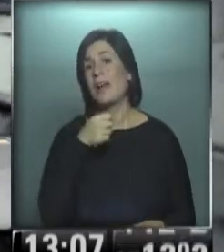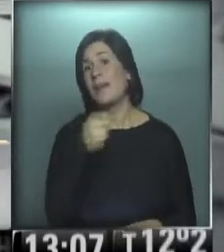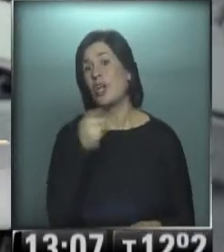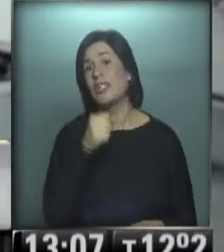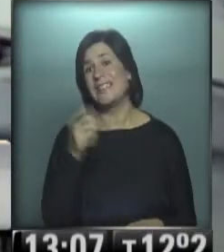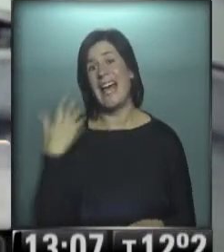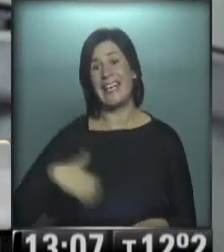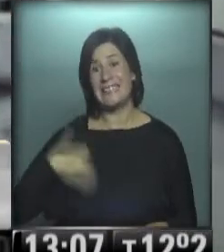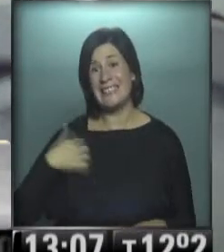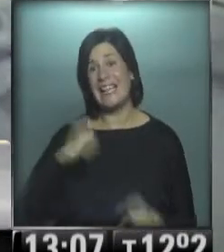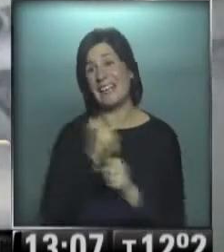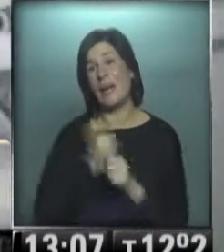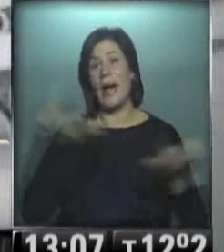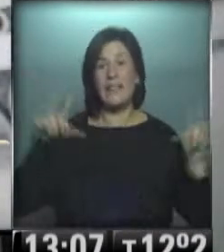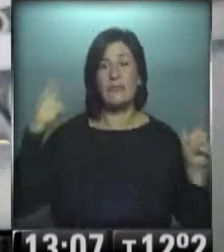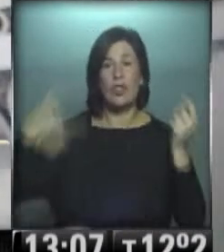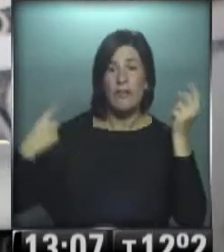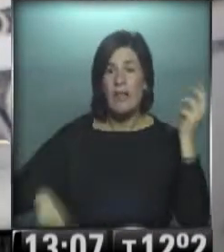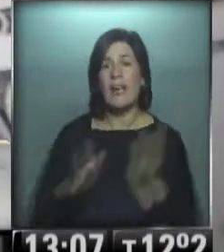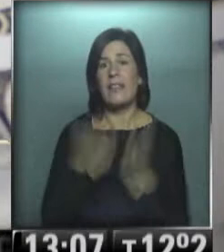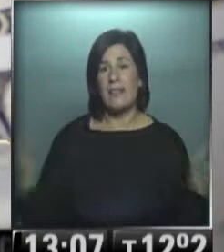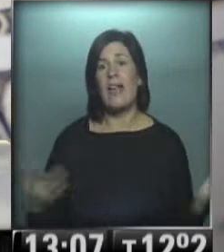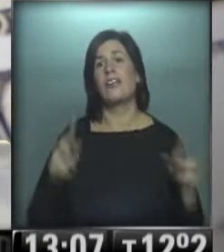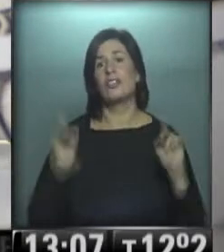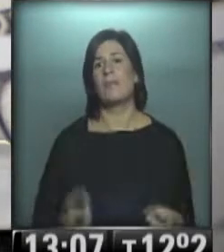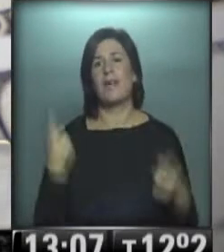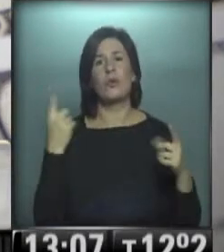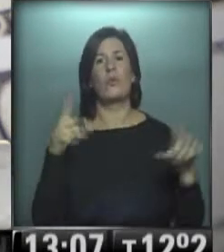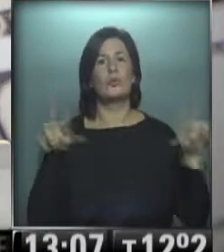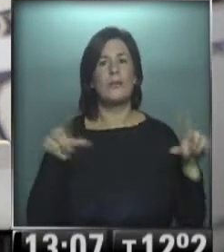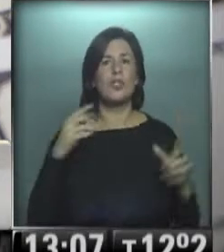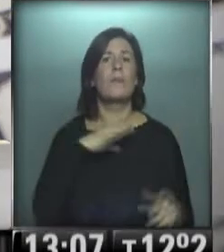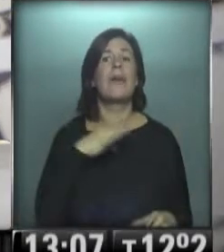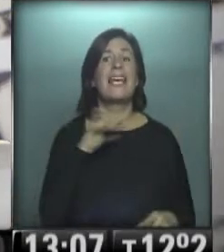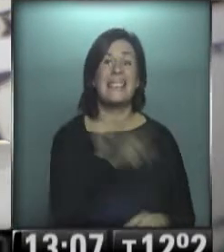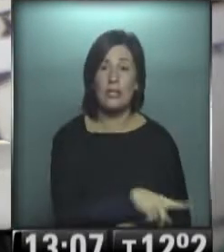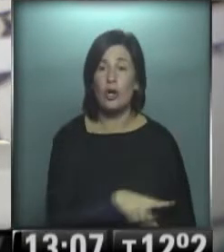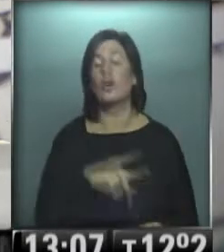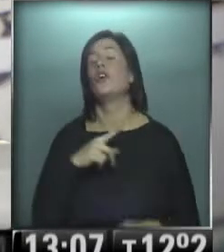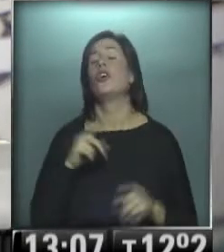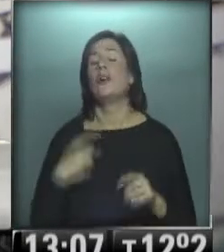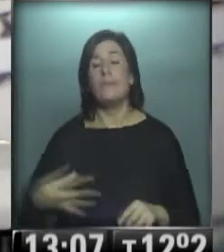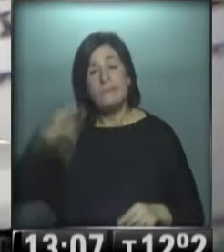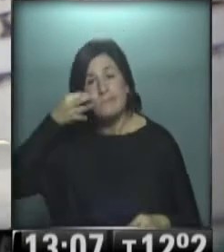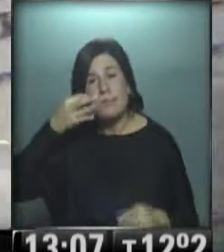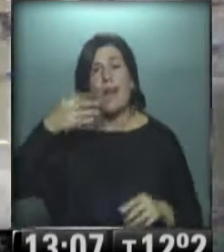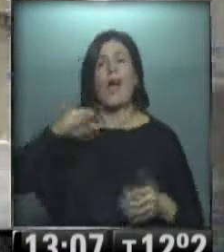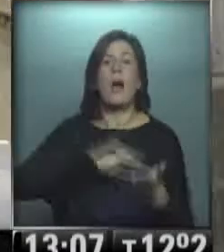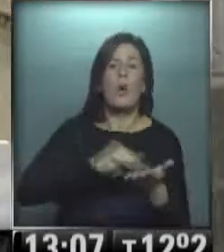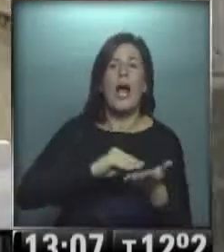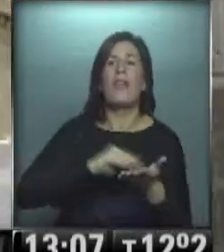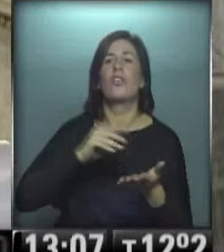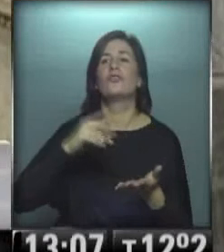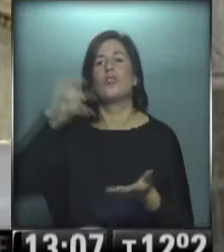para diferentes medios, entre ellos un medio mexicano, y que presenció la reunión de Grieza con los abogados argentinos